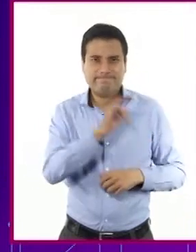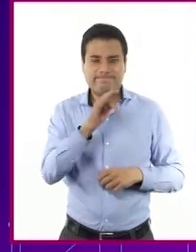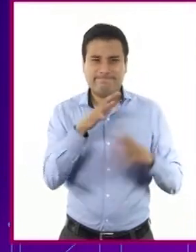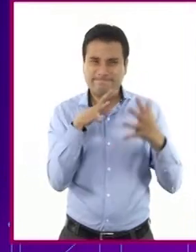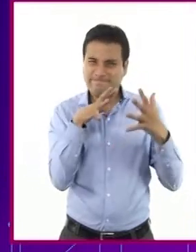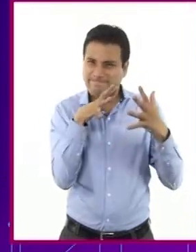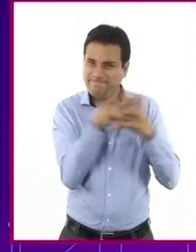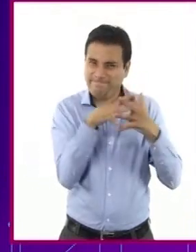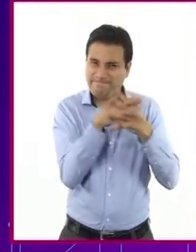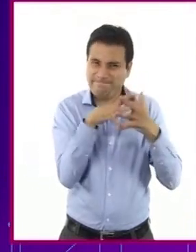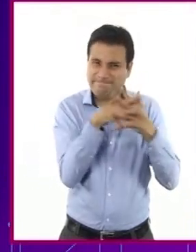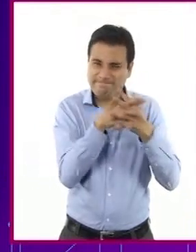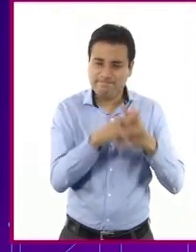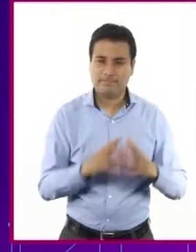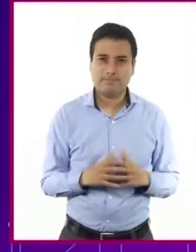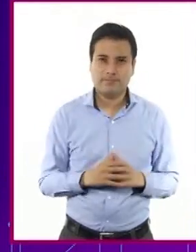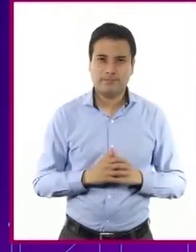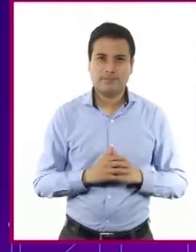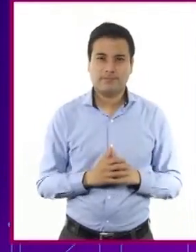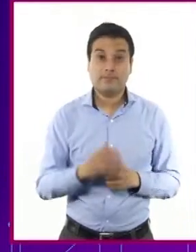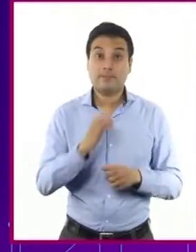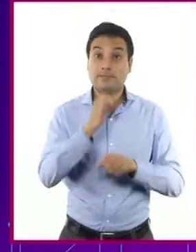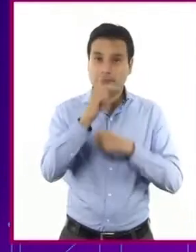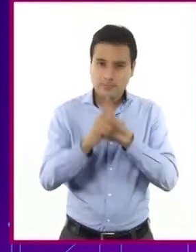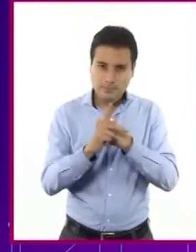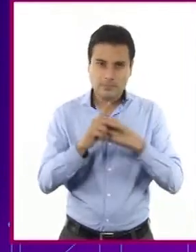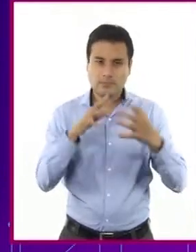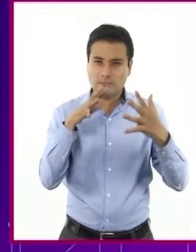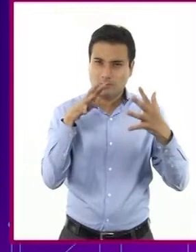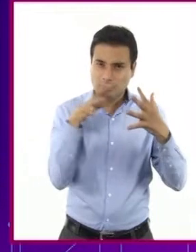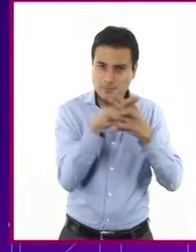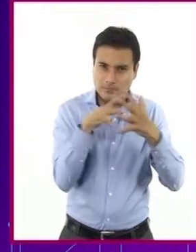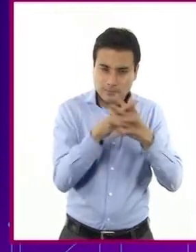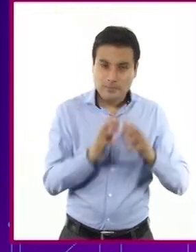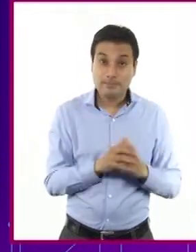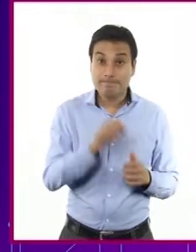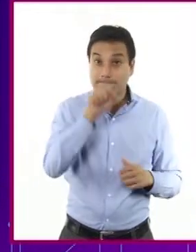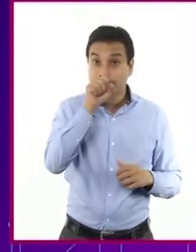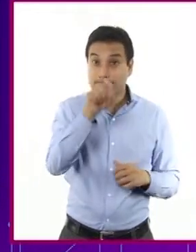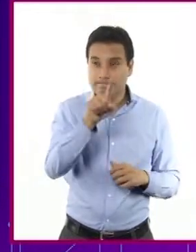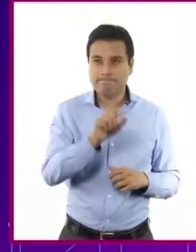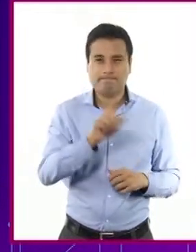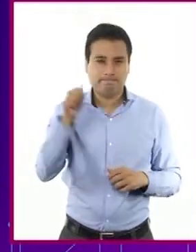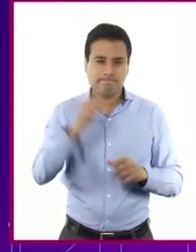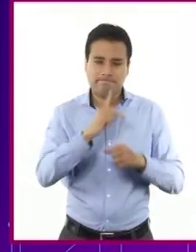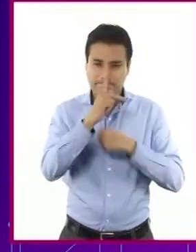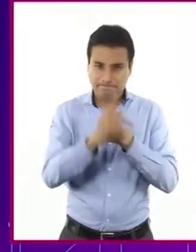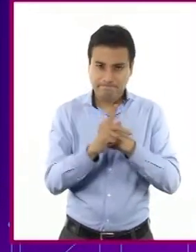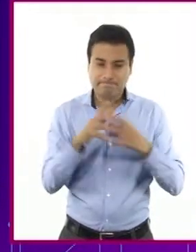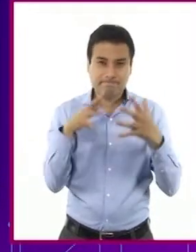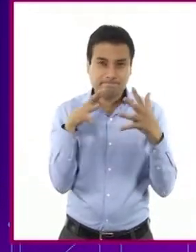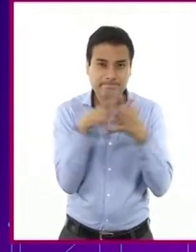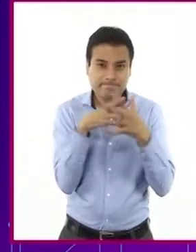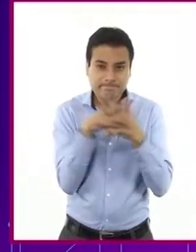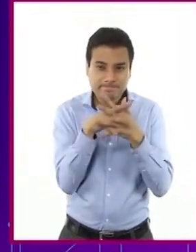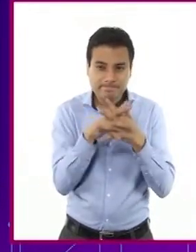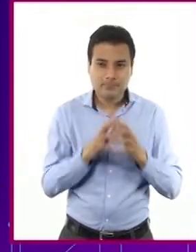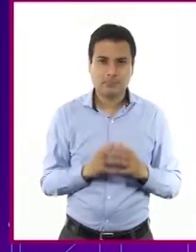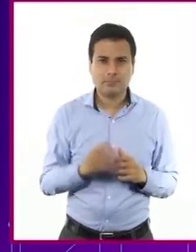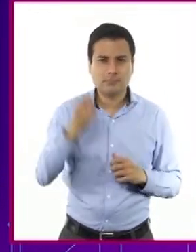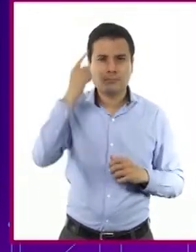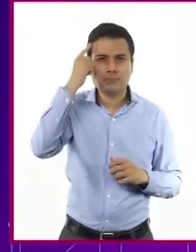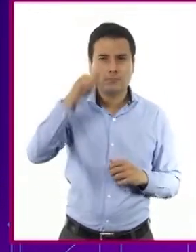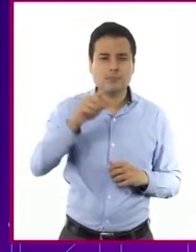a fondo, una guerra en Europa y finalmente en el resto del mundo, una guerra para